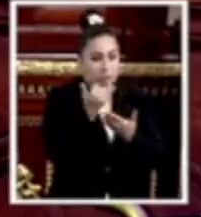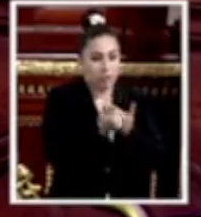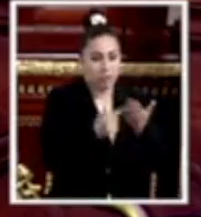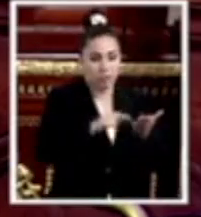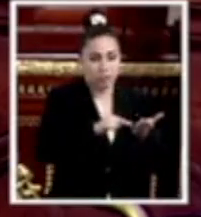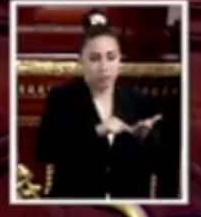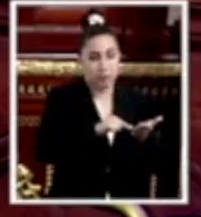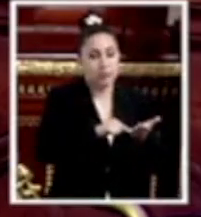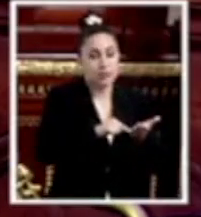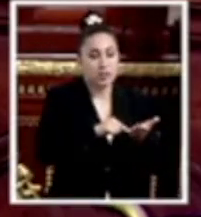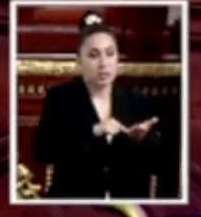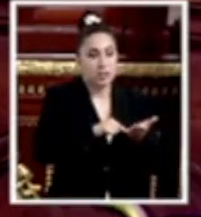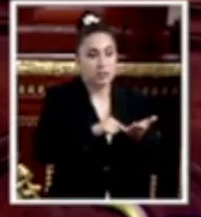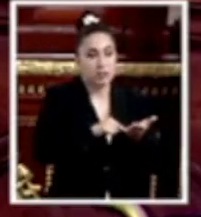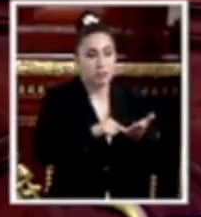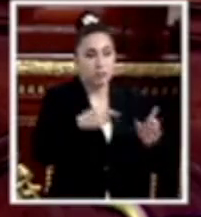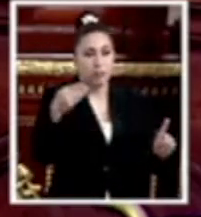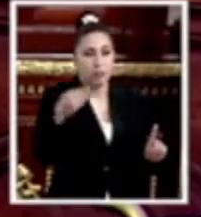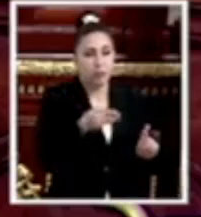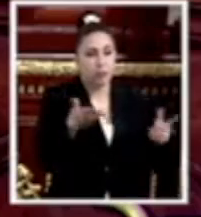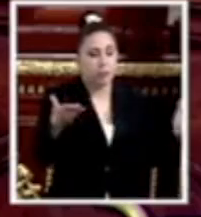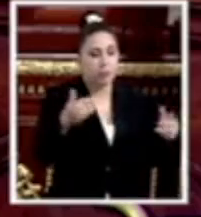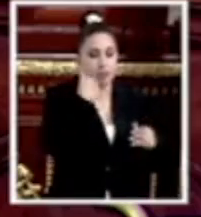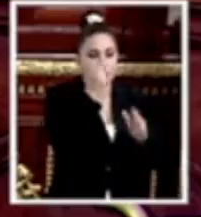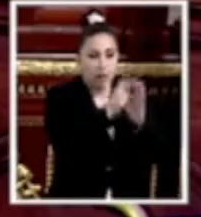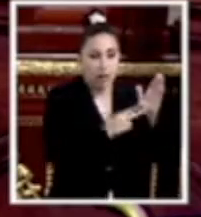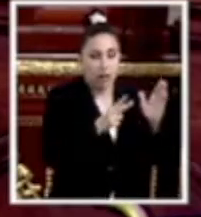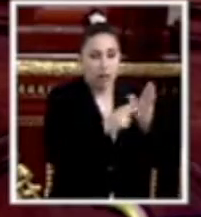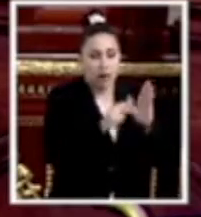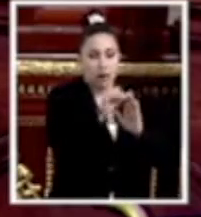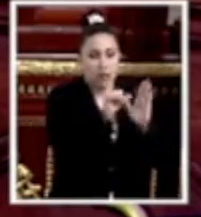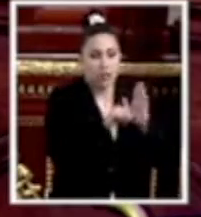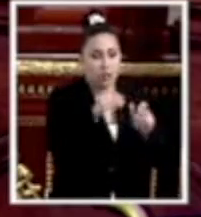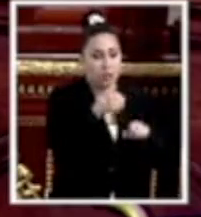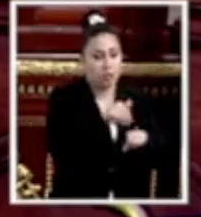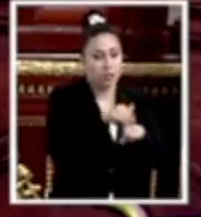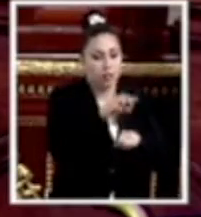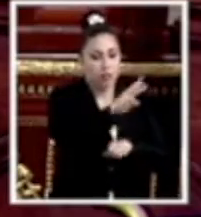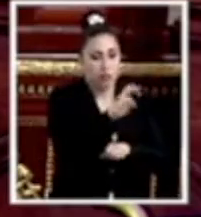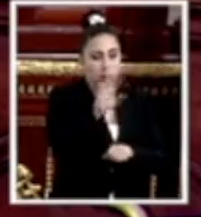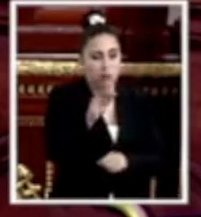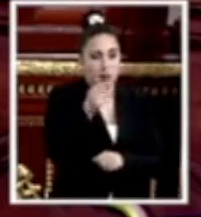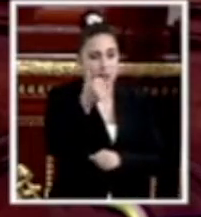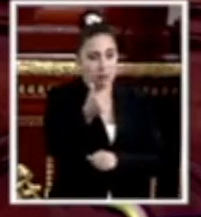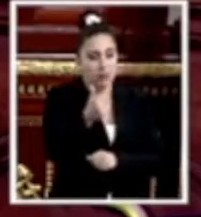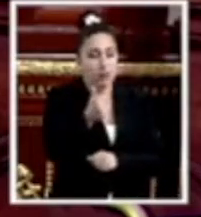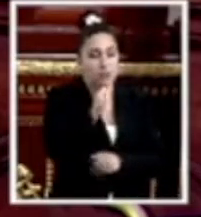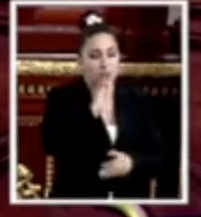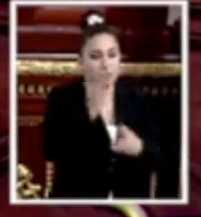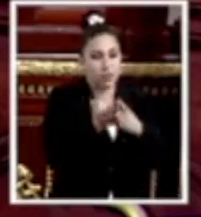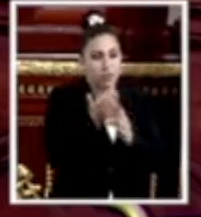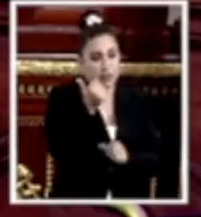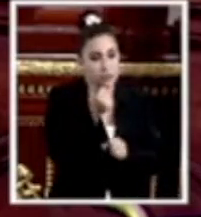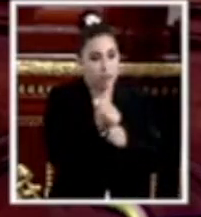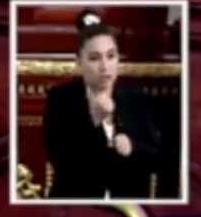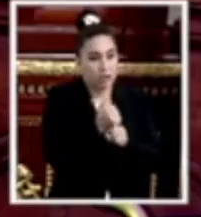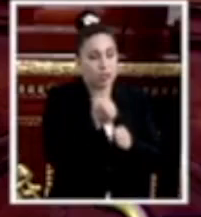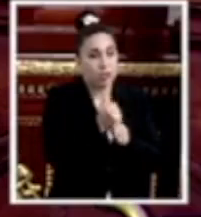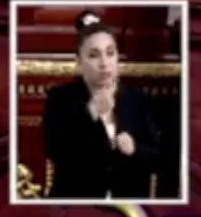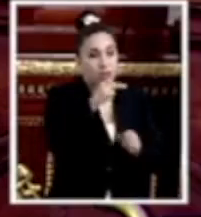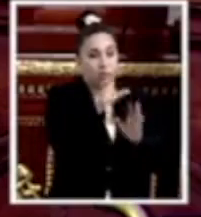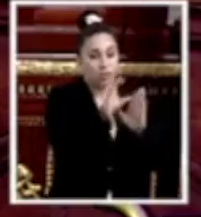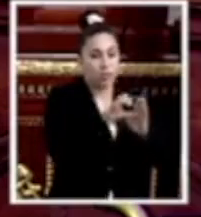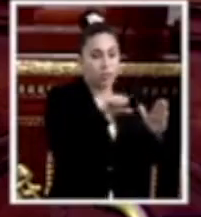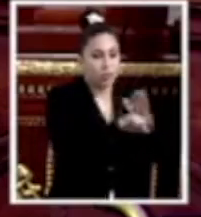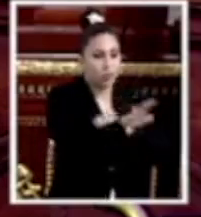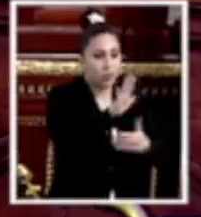ocupa busca la reforma del artículo 346, fracción sexta, del Código Penal para el